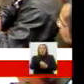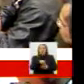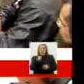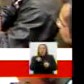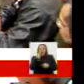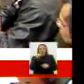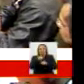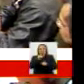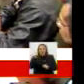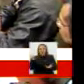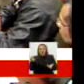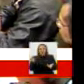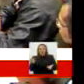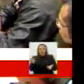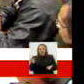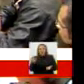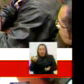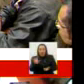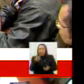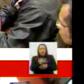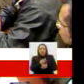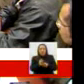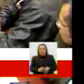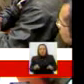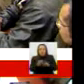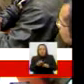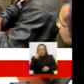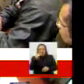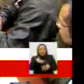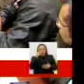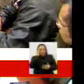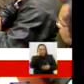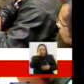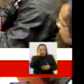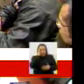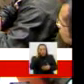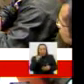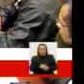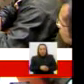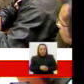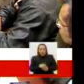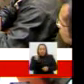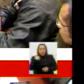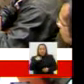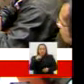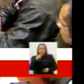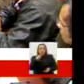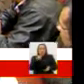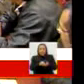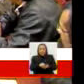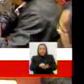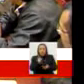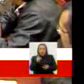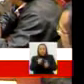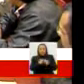darte cuenta. Hay dos factores buenos para saber si voy a apostar. Primero, su